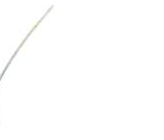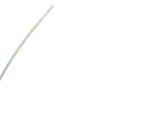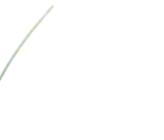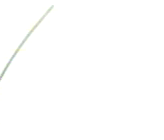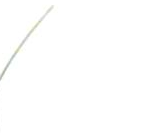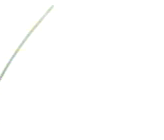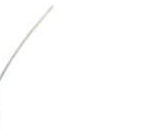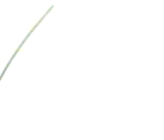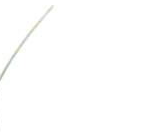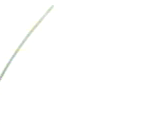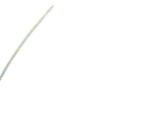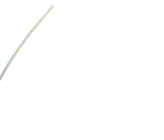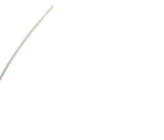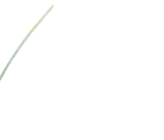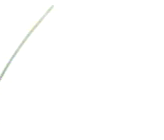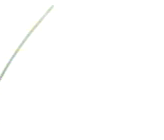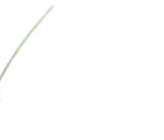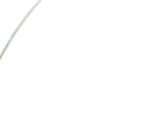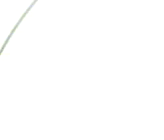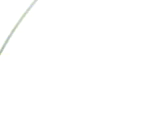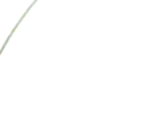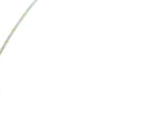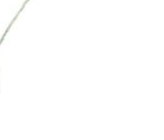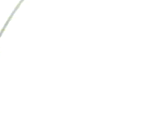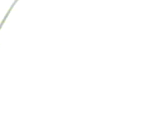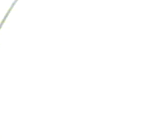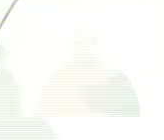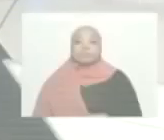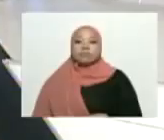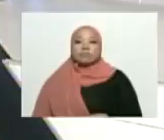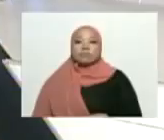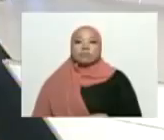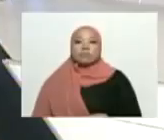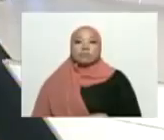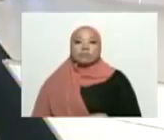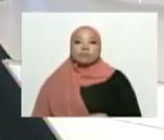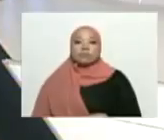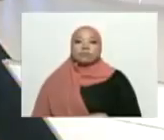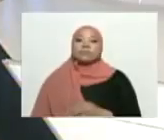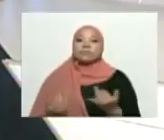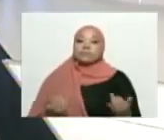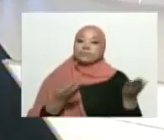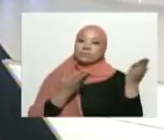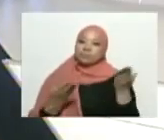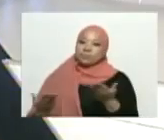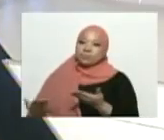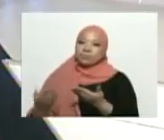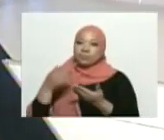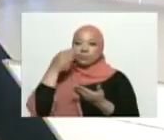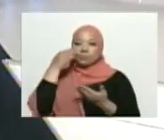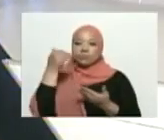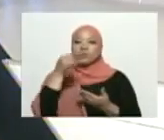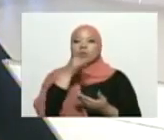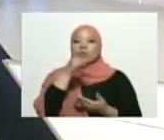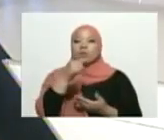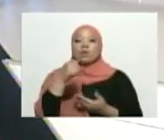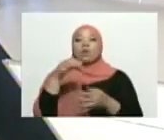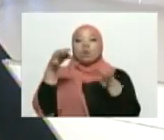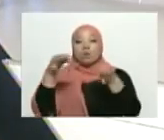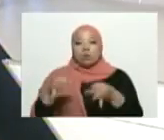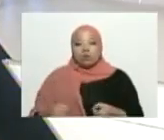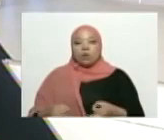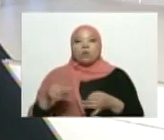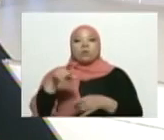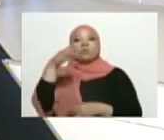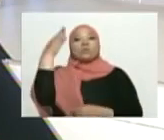la revolución bolivariana. Ejecútese. Así que es la referida Gaceta Oficial, que usted puede